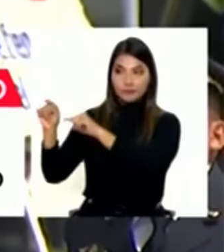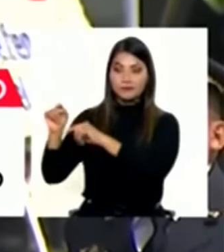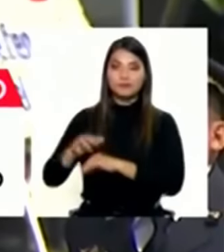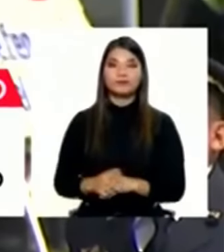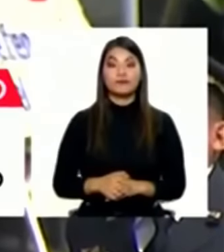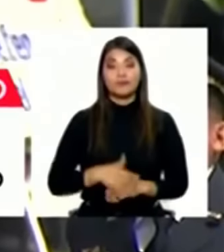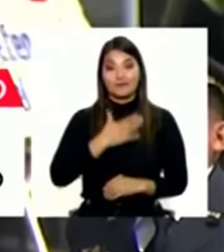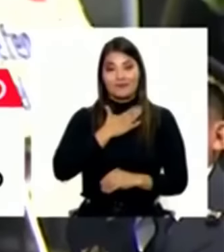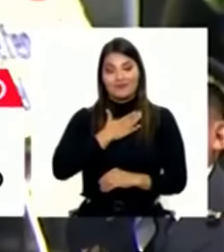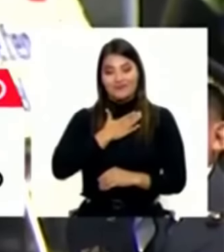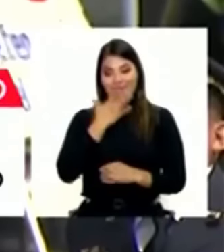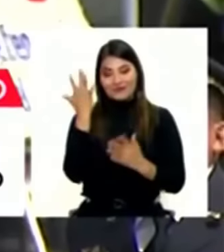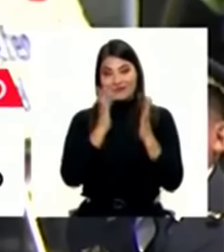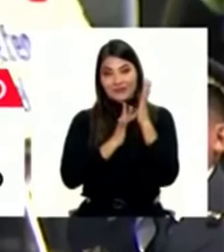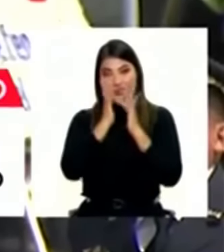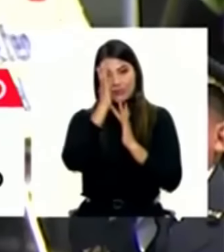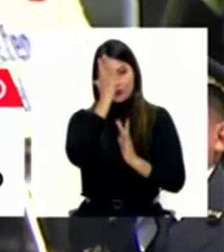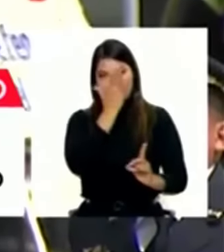Pero él contestó,